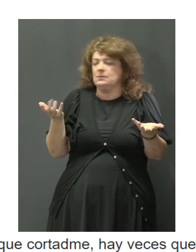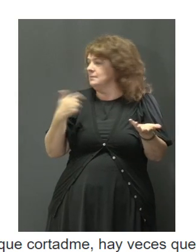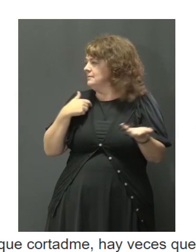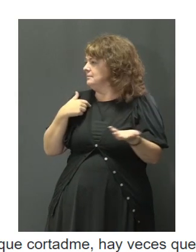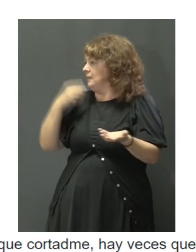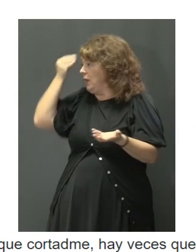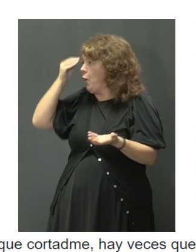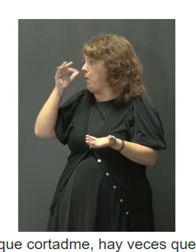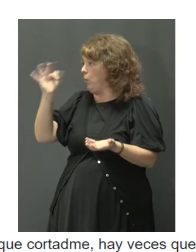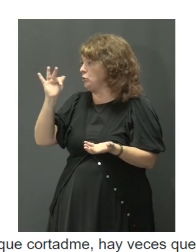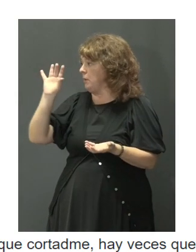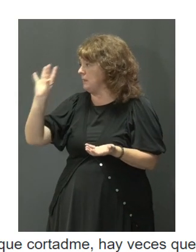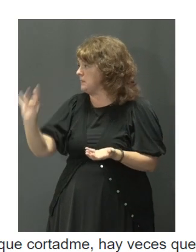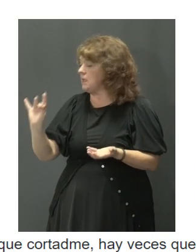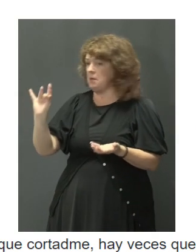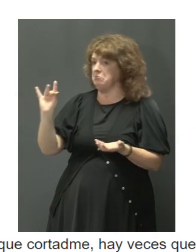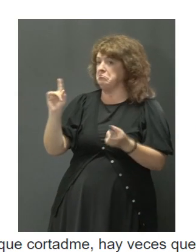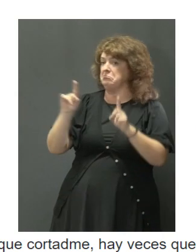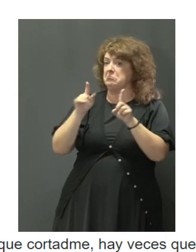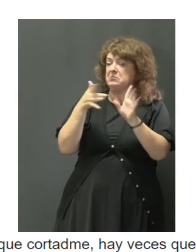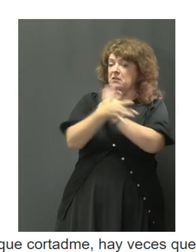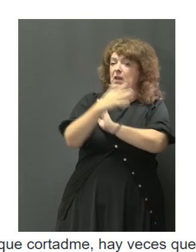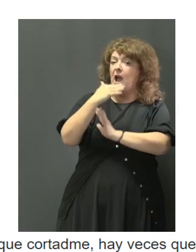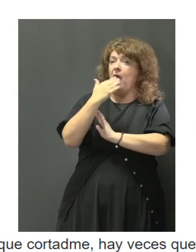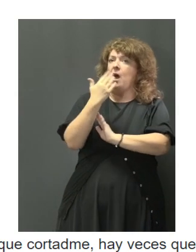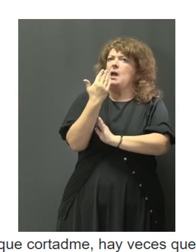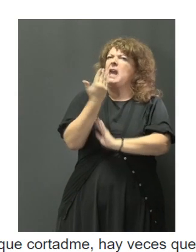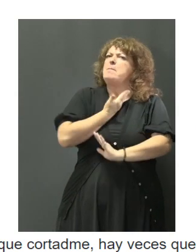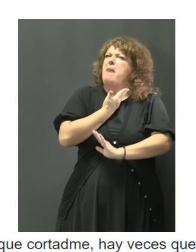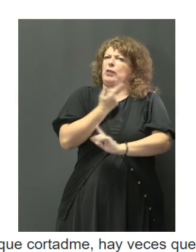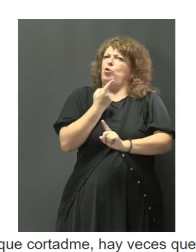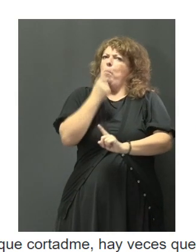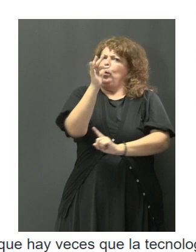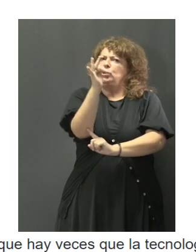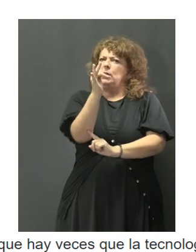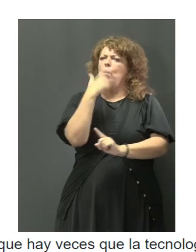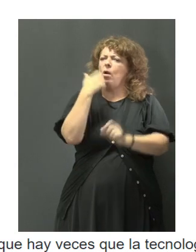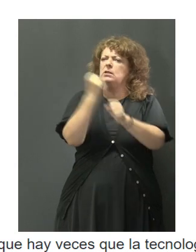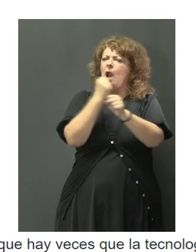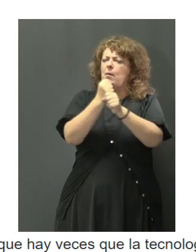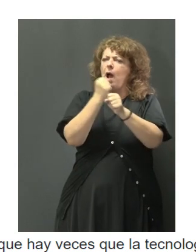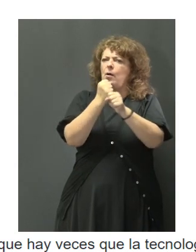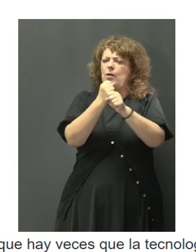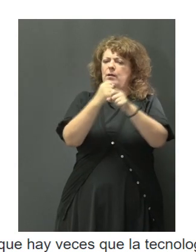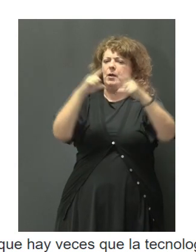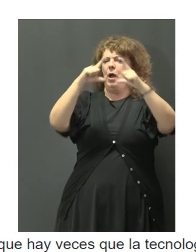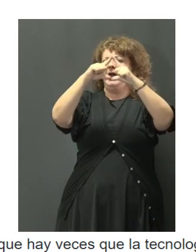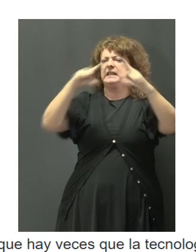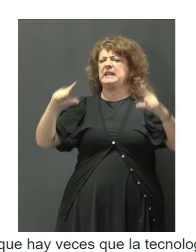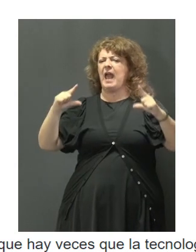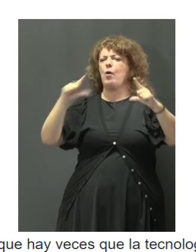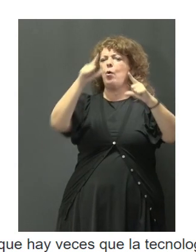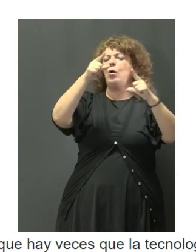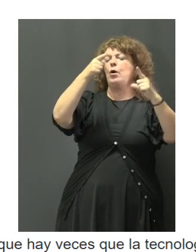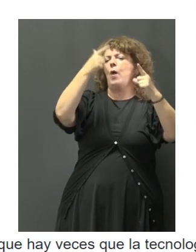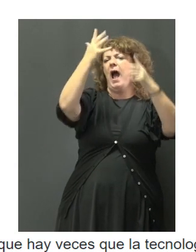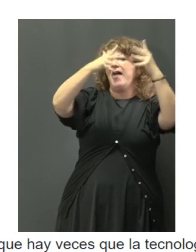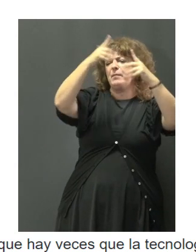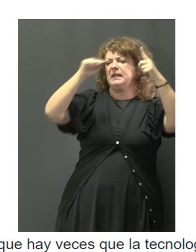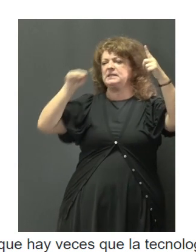sí, tiene un impacto positivo y tenemos que trabajar en este triángulo administración, tercer